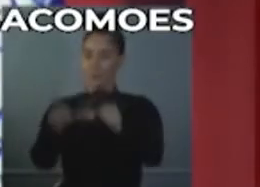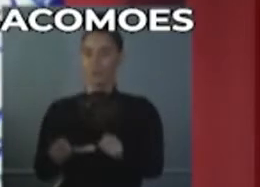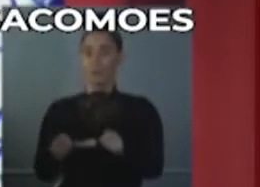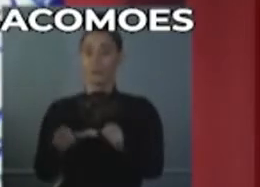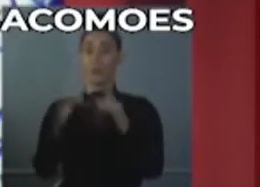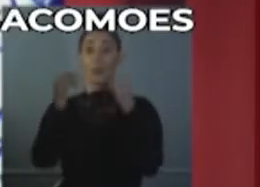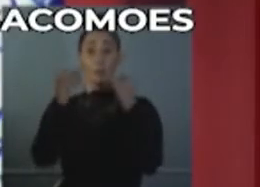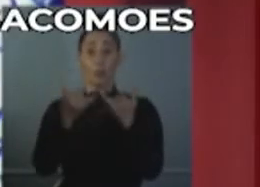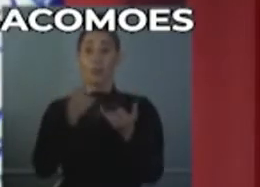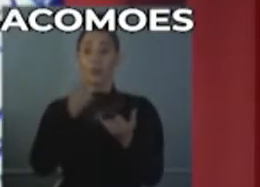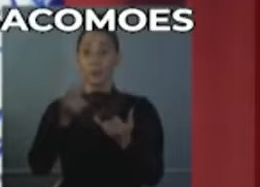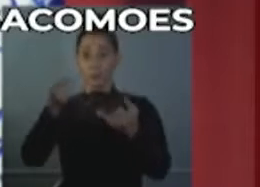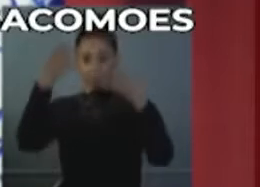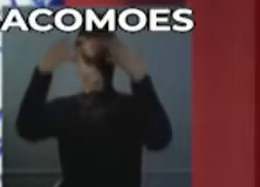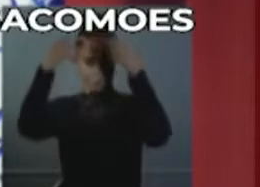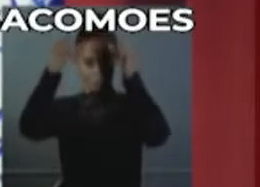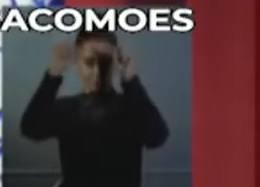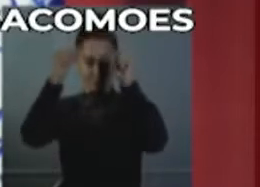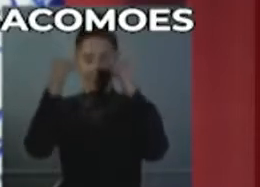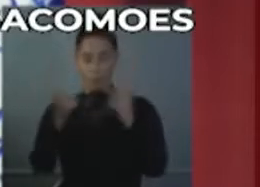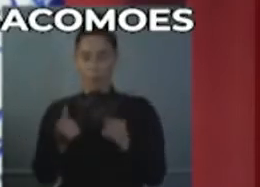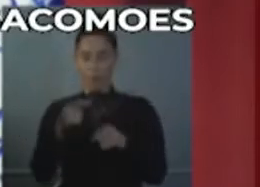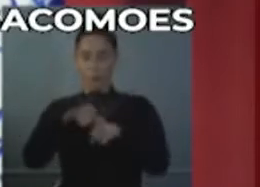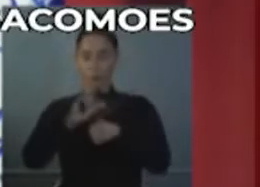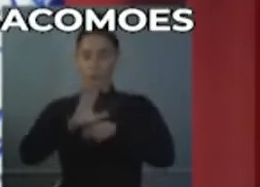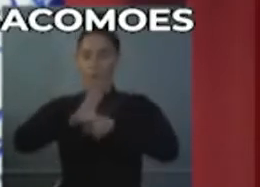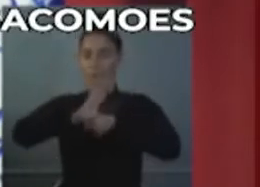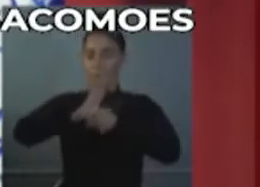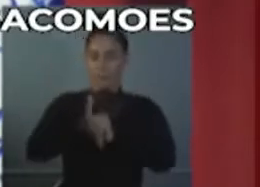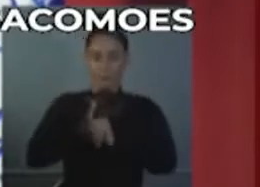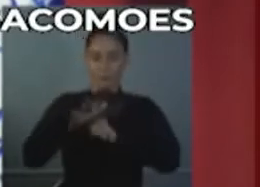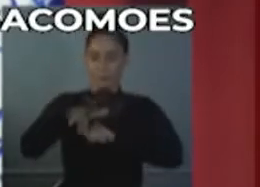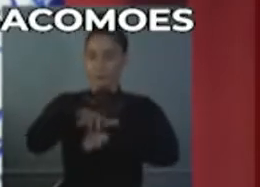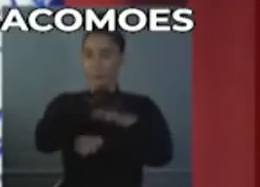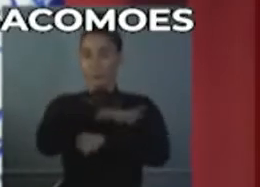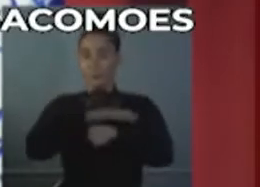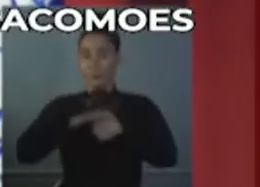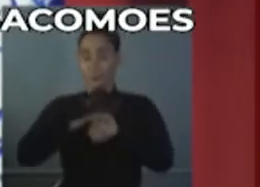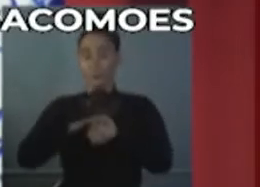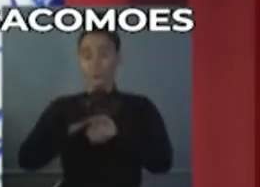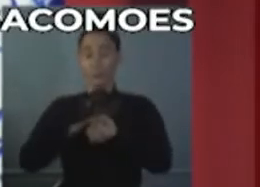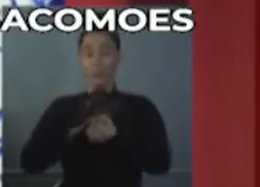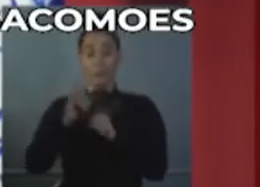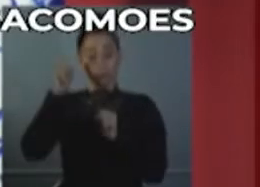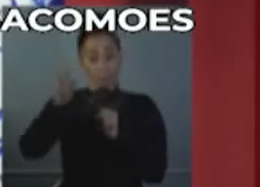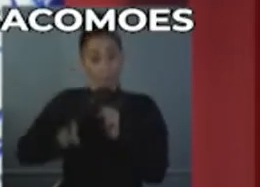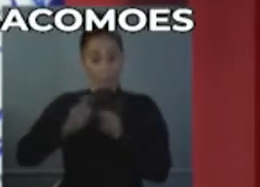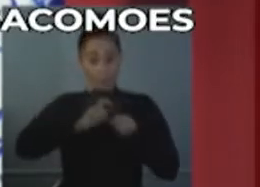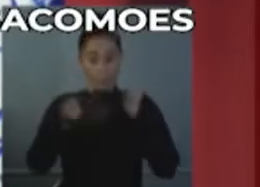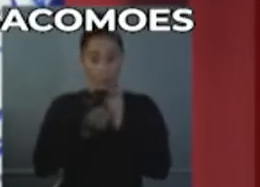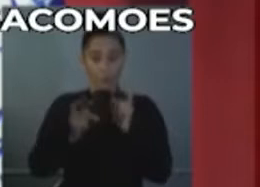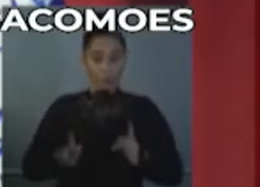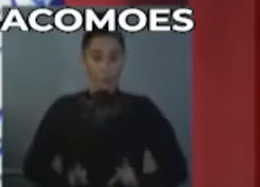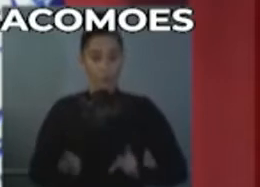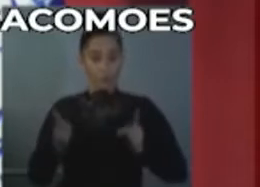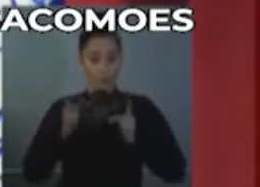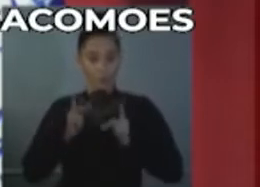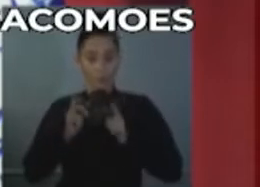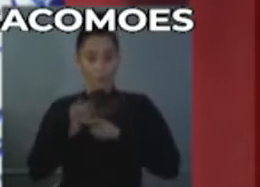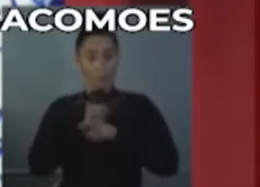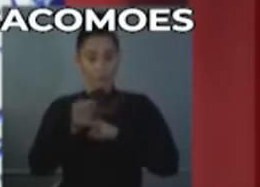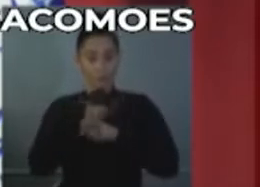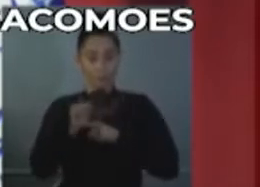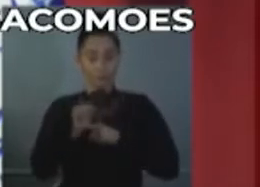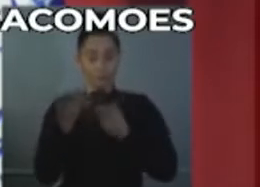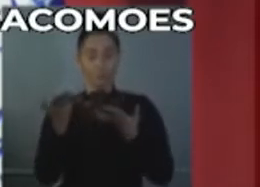estamos aquí en medio de una pandemia que nos ha obligado a cambiar nuestras prácticas sociales. Las mujeres, que